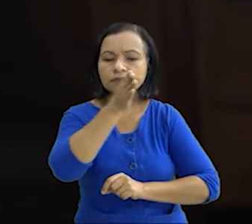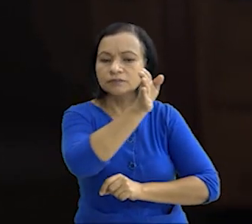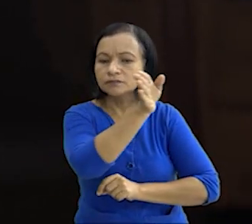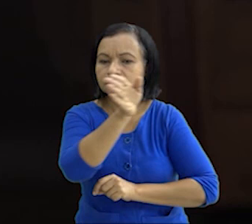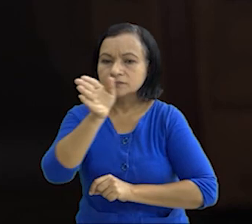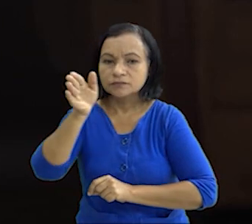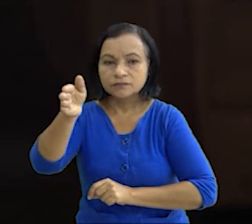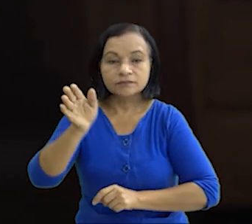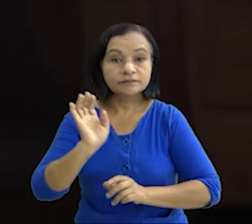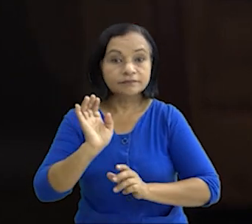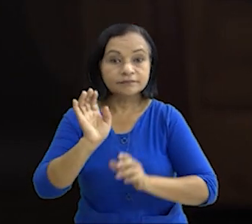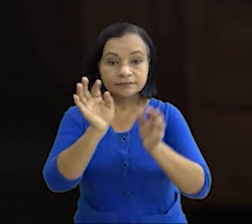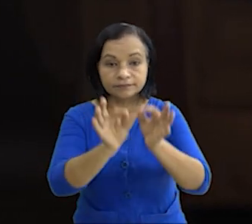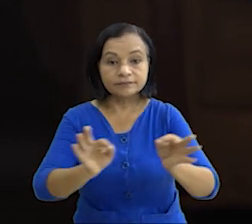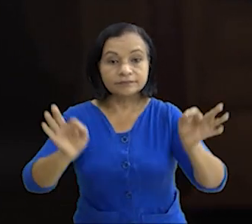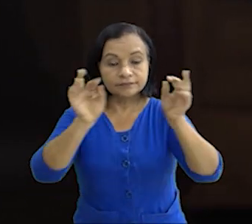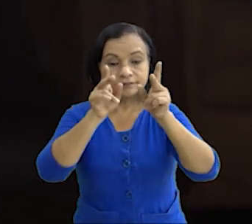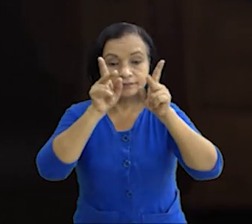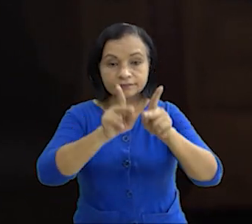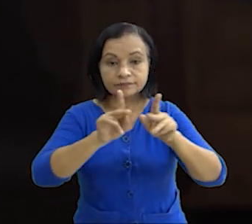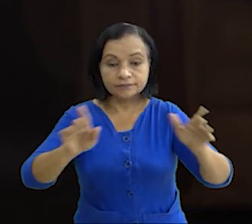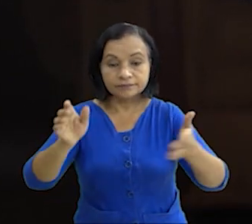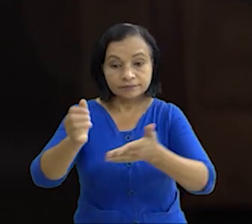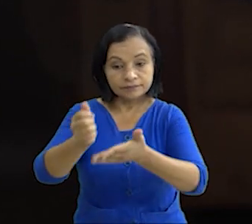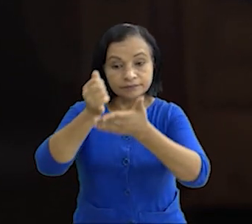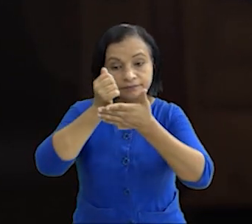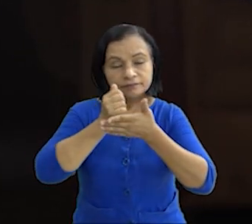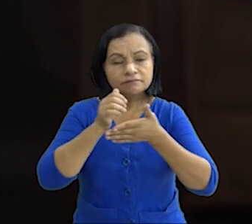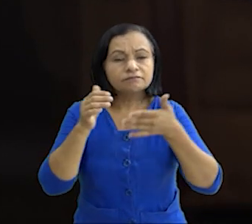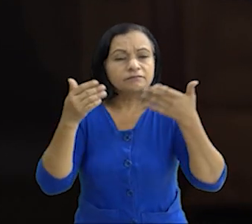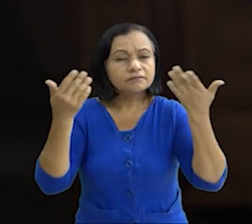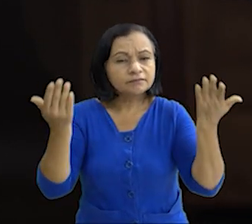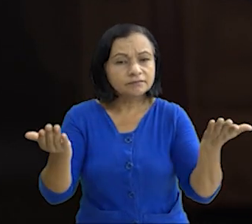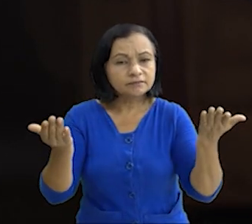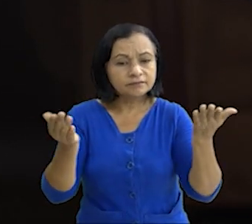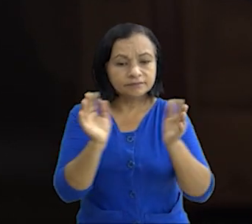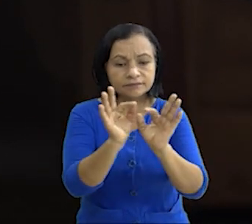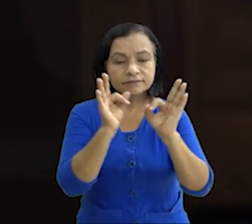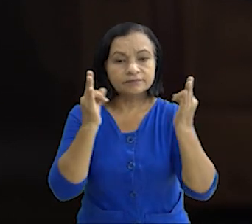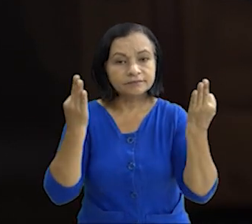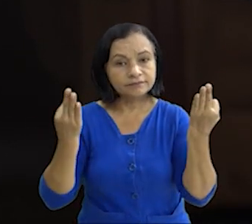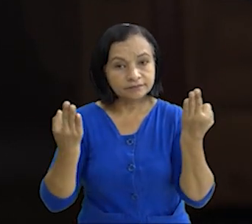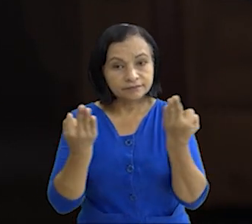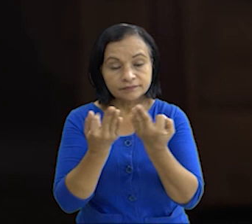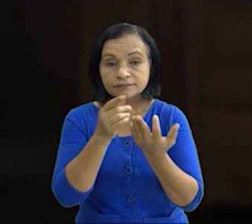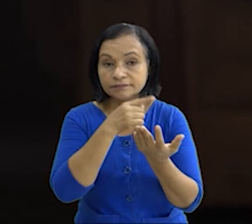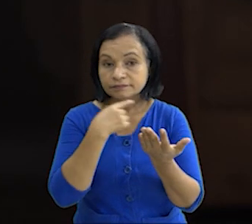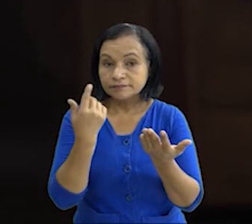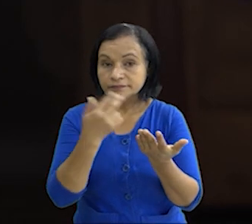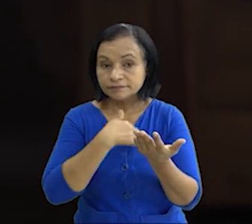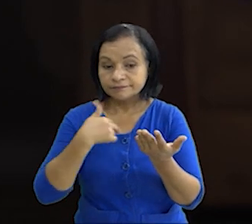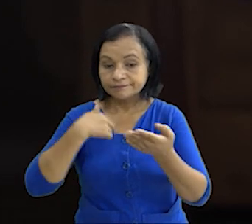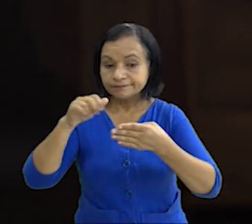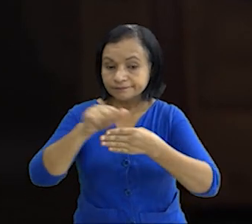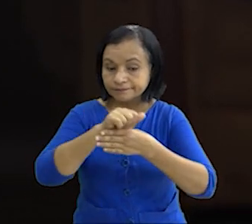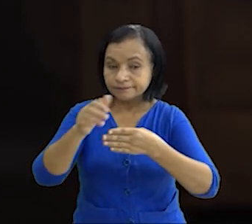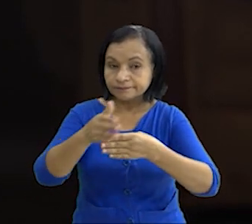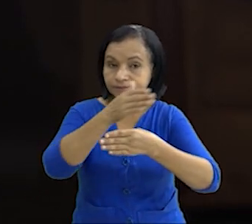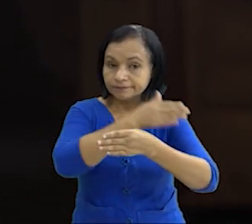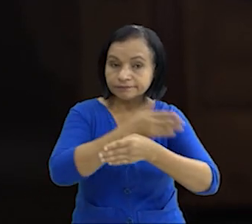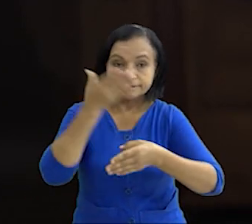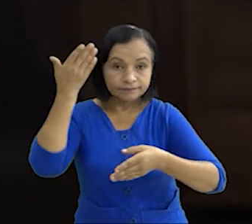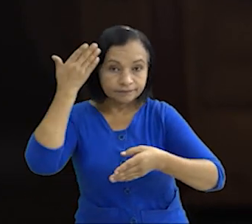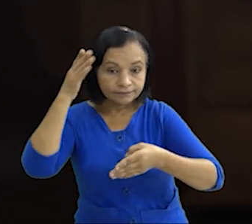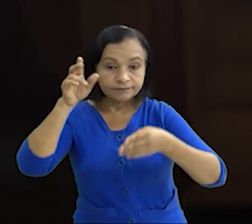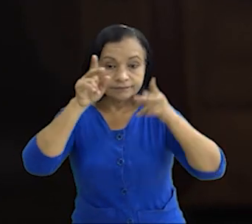estos planes son muy importantes, ¿verdad?, porque nos ayuda a nosotros como familia, ¿verdad?, a estar un poco preparados. Entonces,